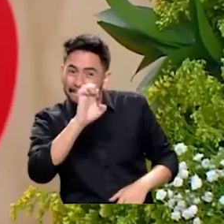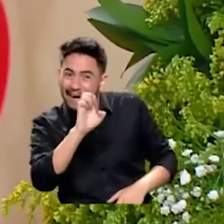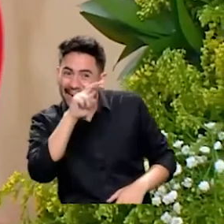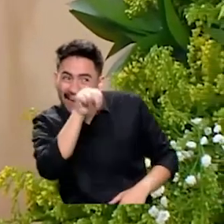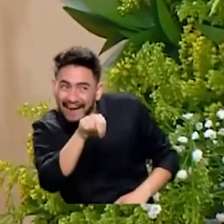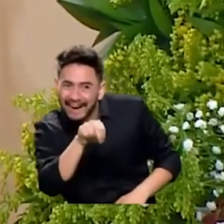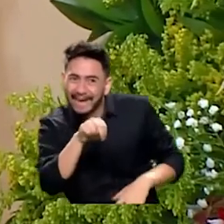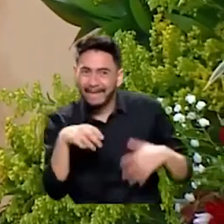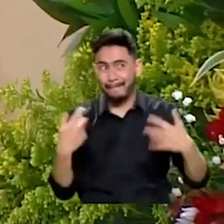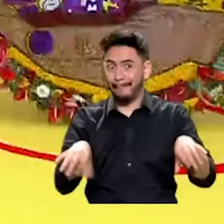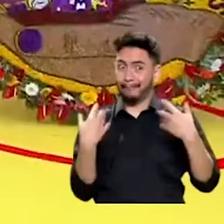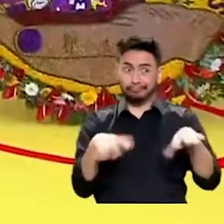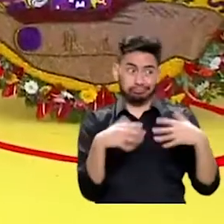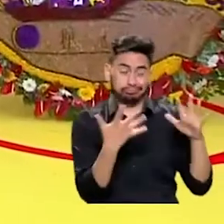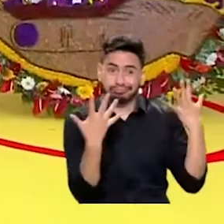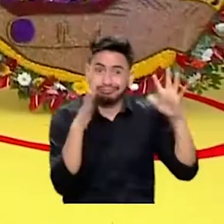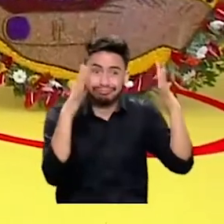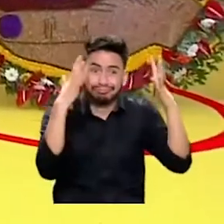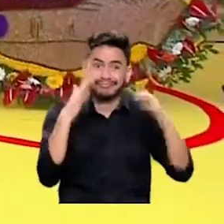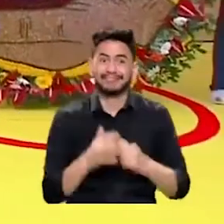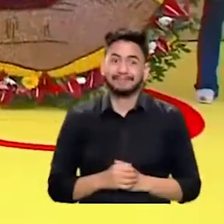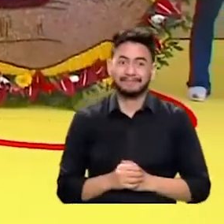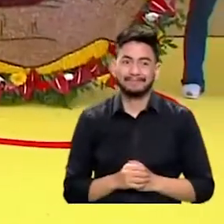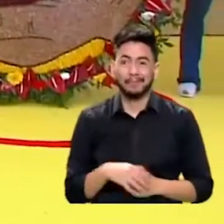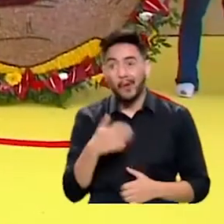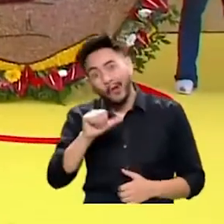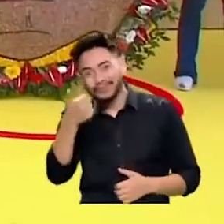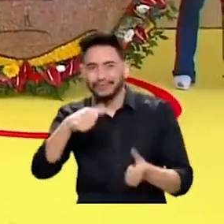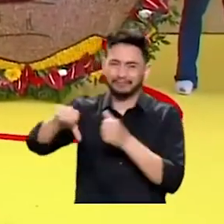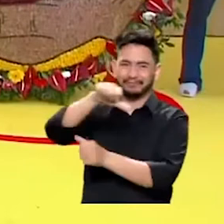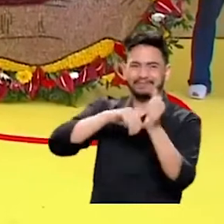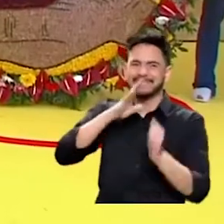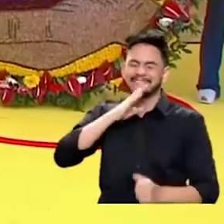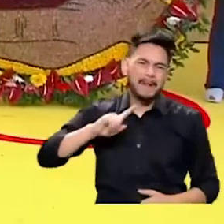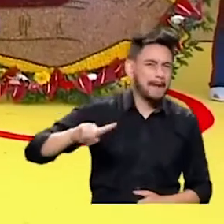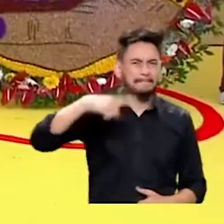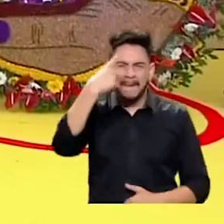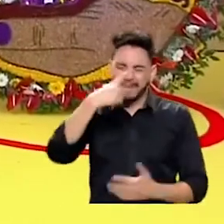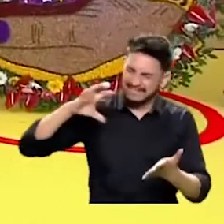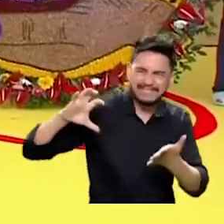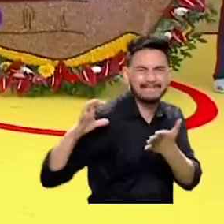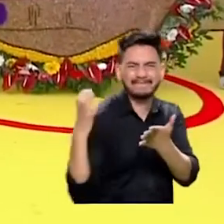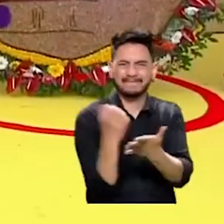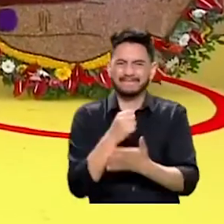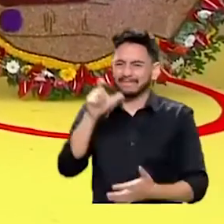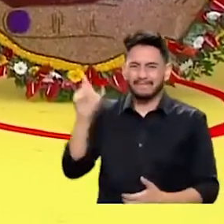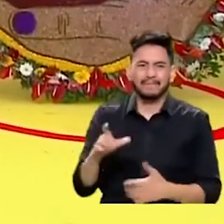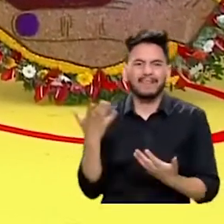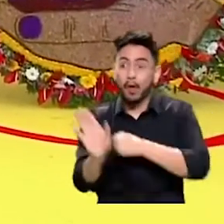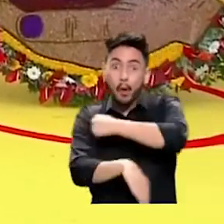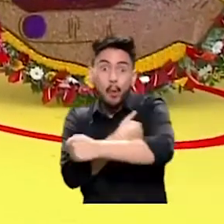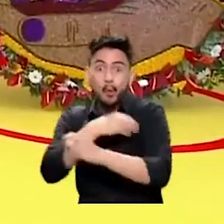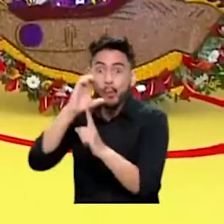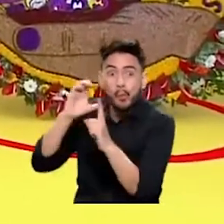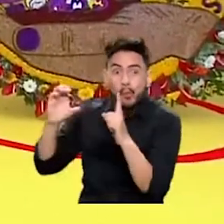La ministra de Cultura entrega el primer lugar en esta categoría de silleta